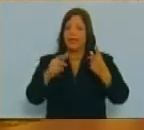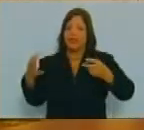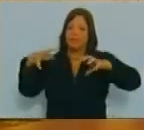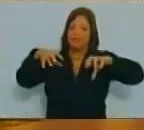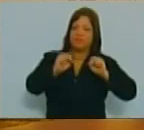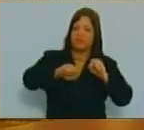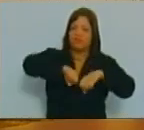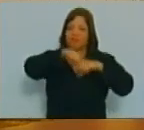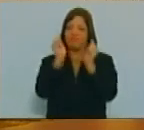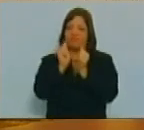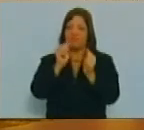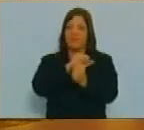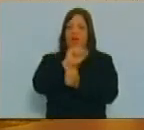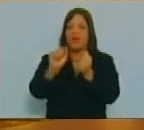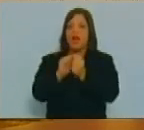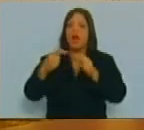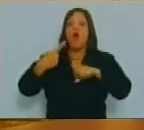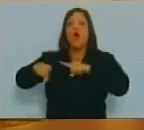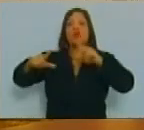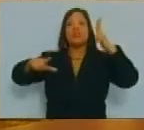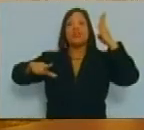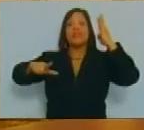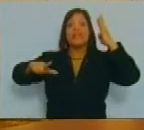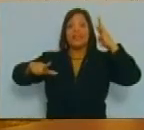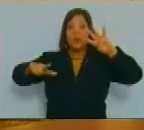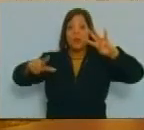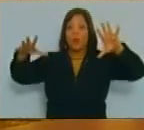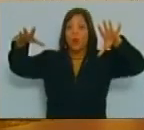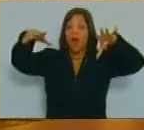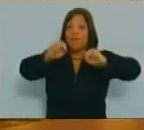y una fase de invasión aérea